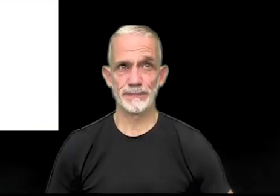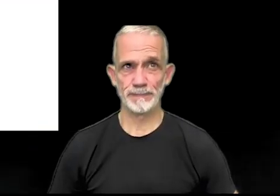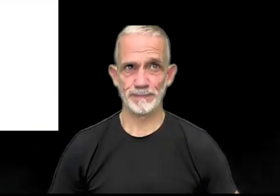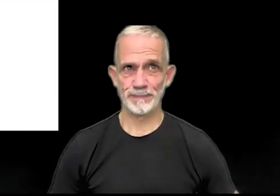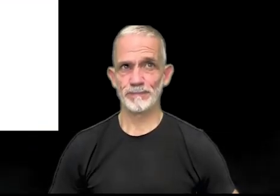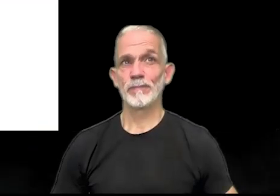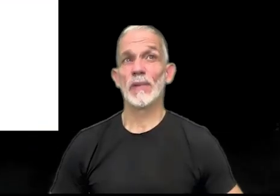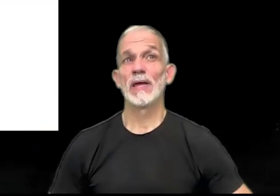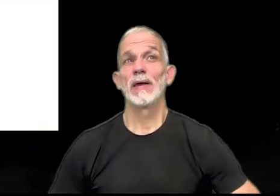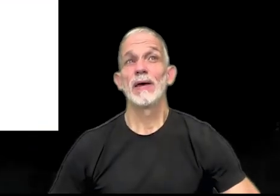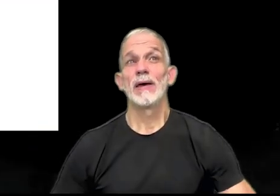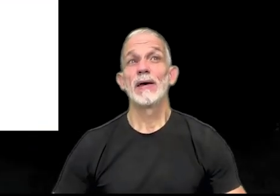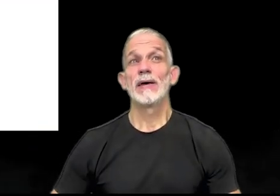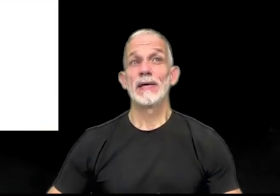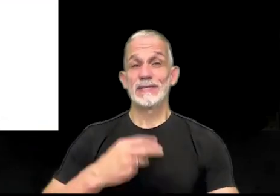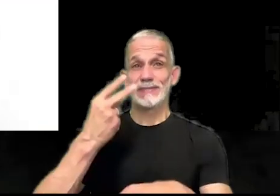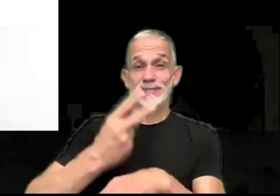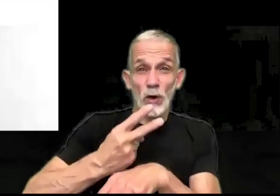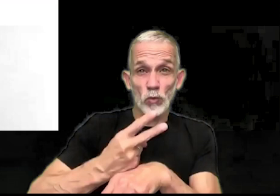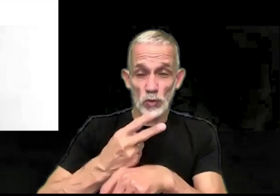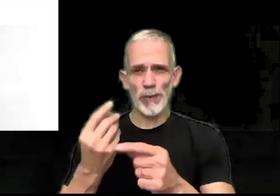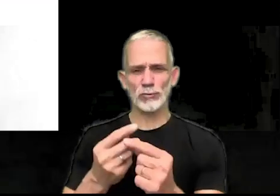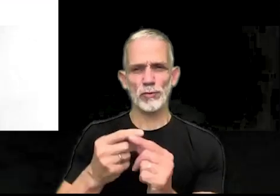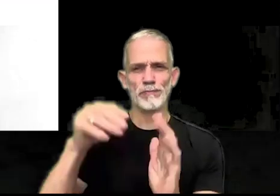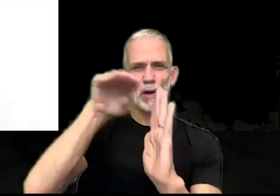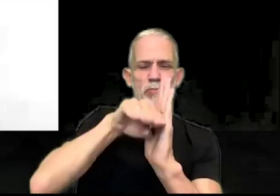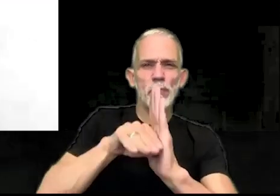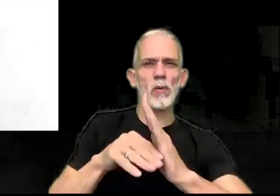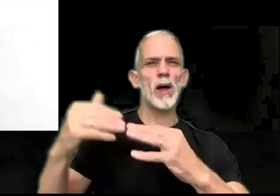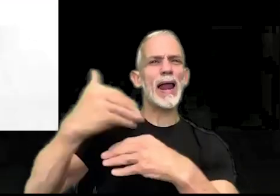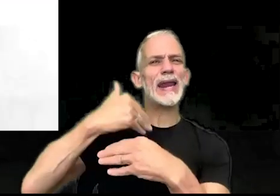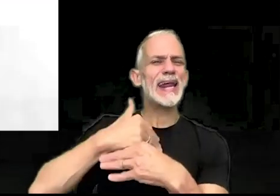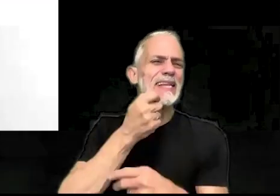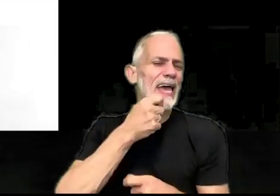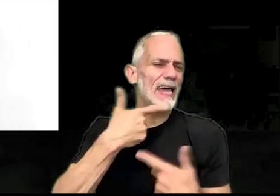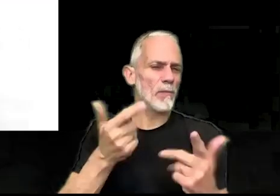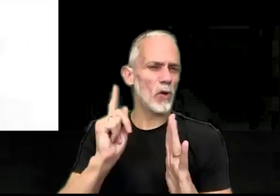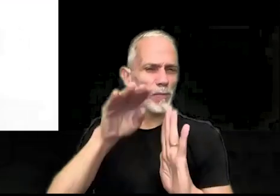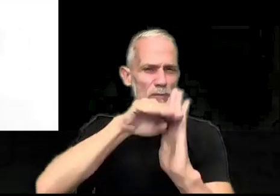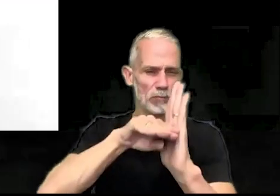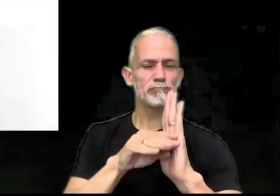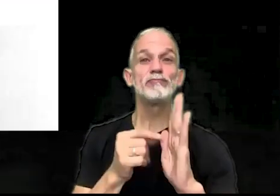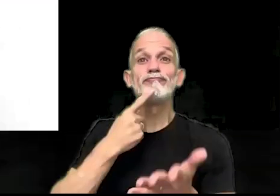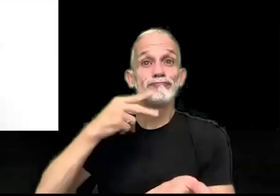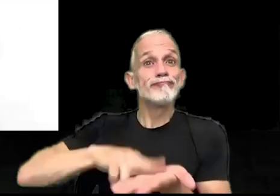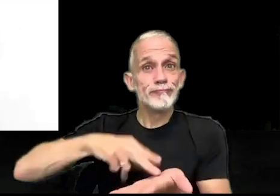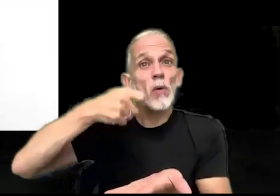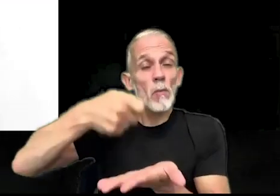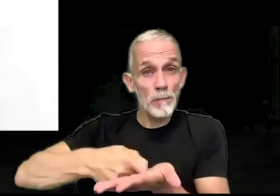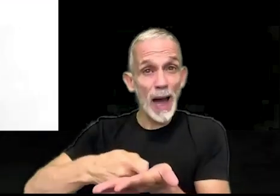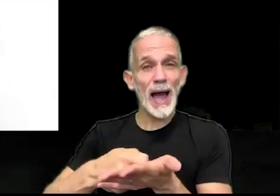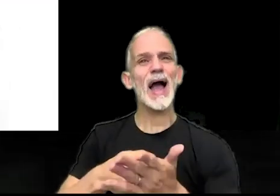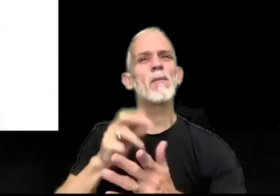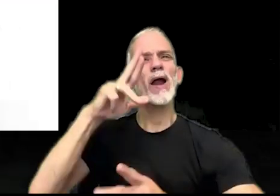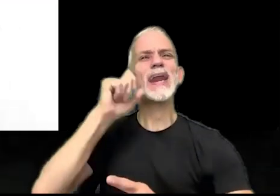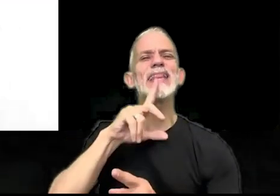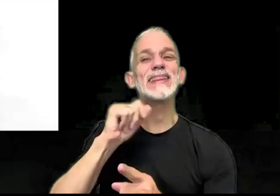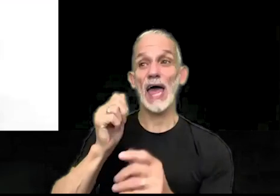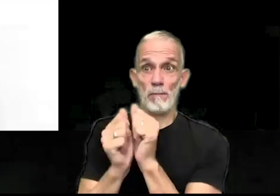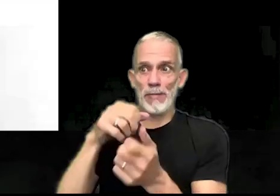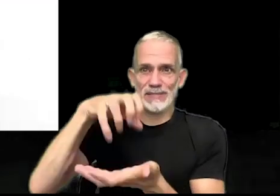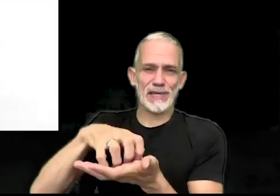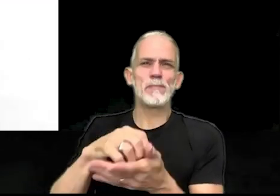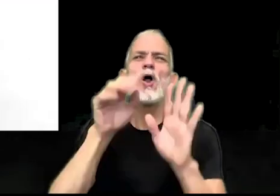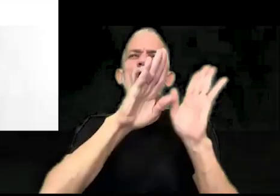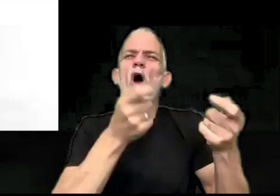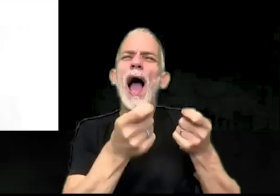si tengo un contribuyente que dentro de las rentas, como fue mi ejemplo, tributa como renta empresaria porque